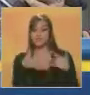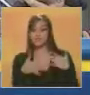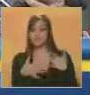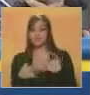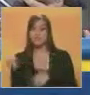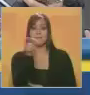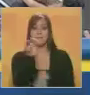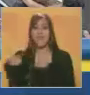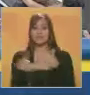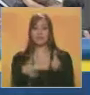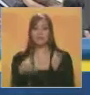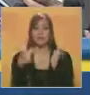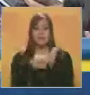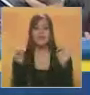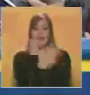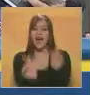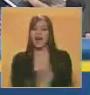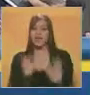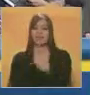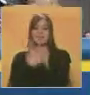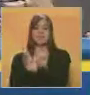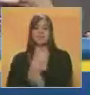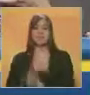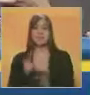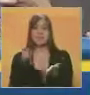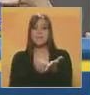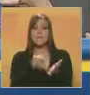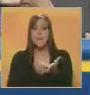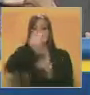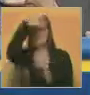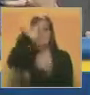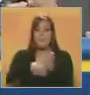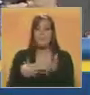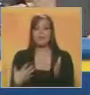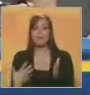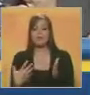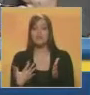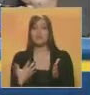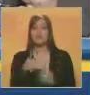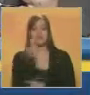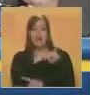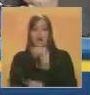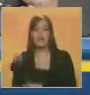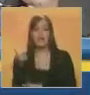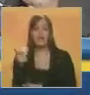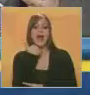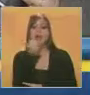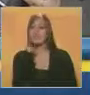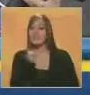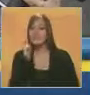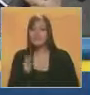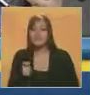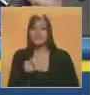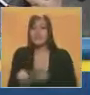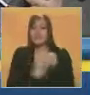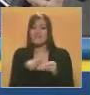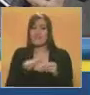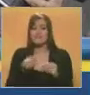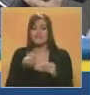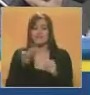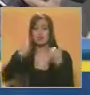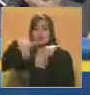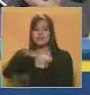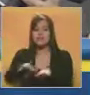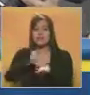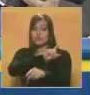mes de marzo, aún no se ha recibido respuesta sobre la cancelación de la multa, igualmente no ha sido decretada por ningún tribunal medidas cautelares que suspendieran